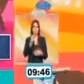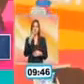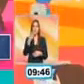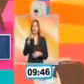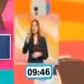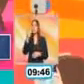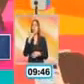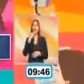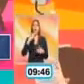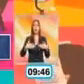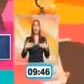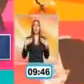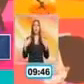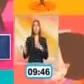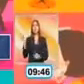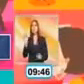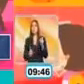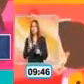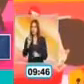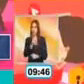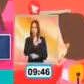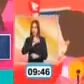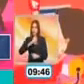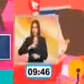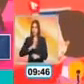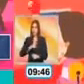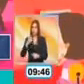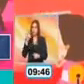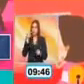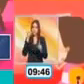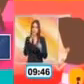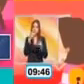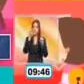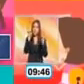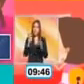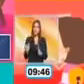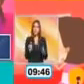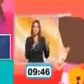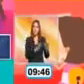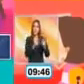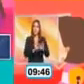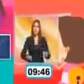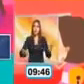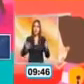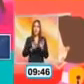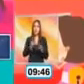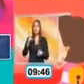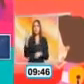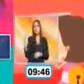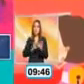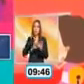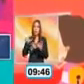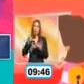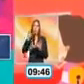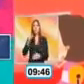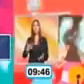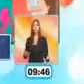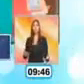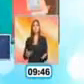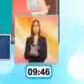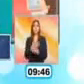es desconfianza e inseguridad. Seguridad. Trabajemos en ese tema de manera importante con nuestras parejas y no dejemos que haya esa